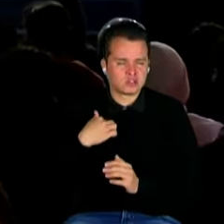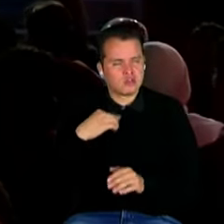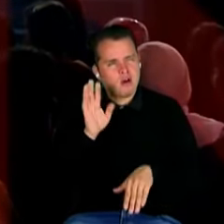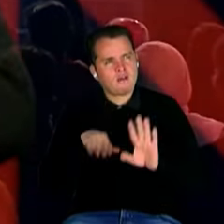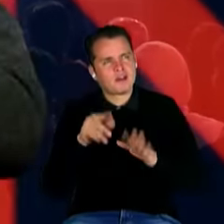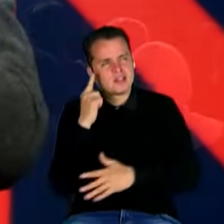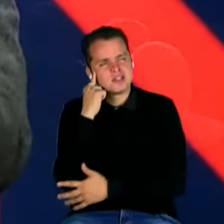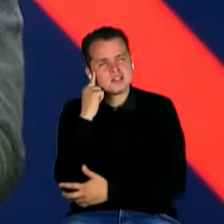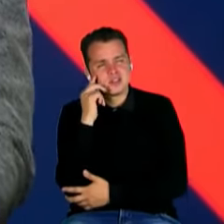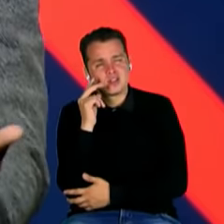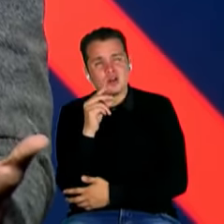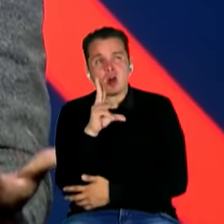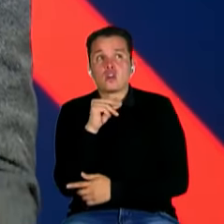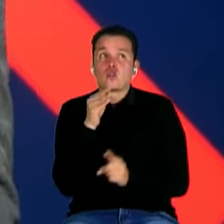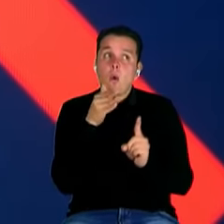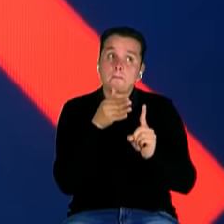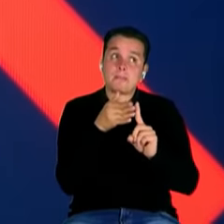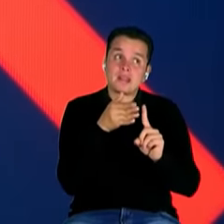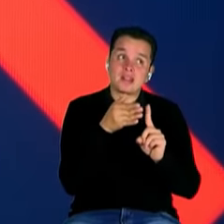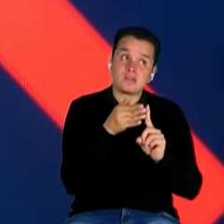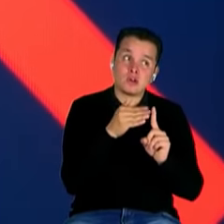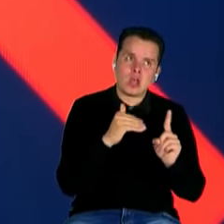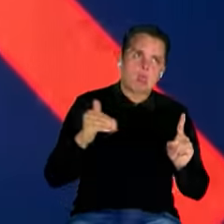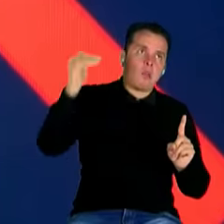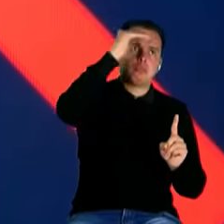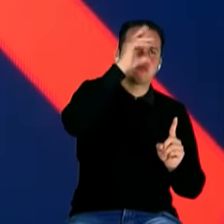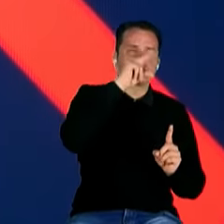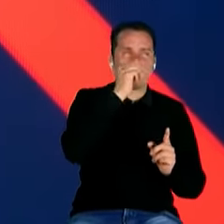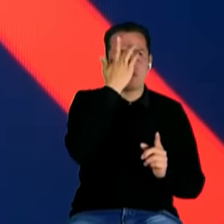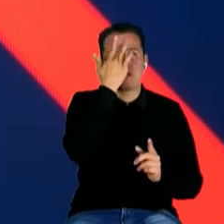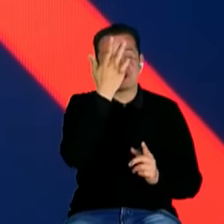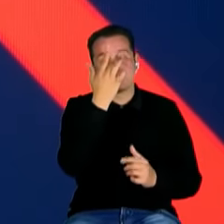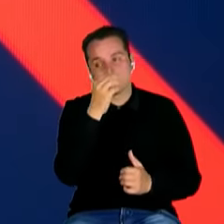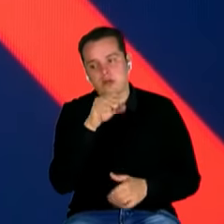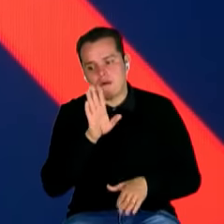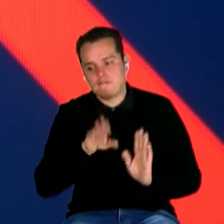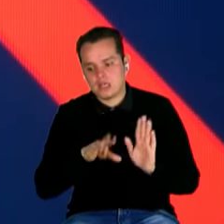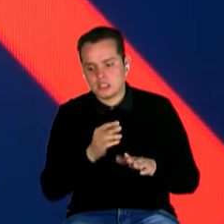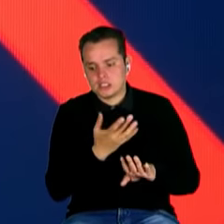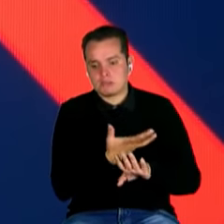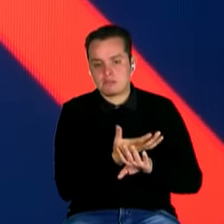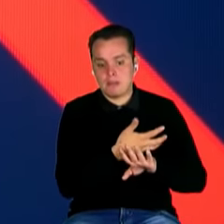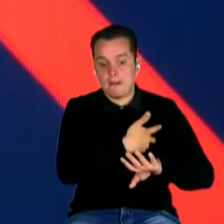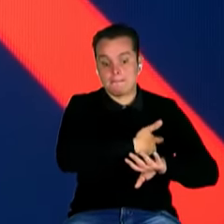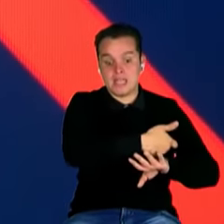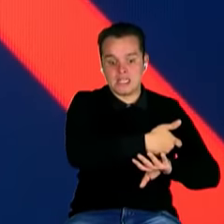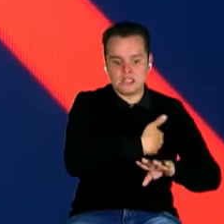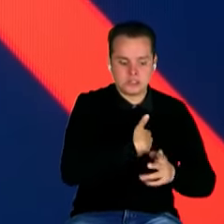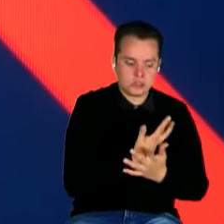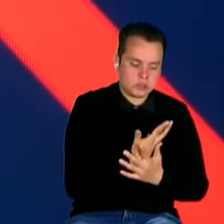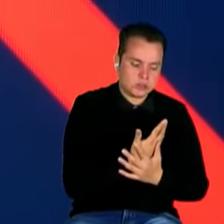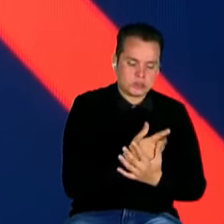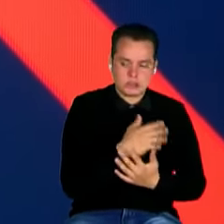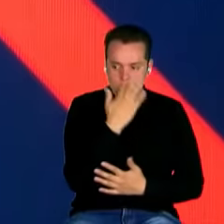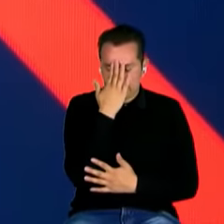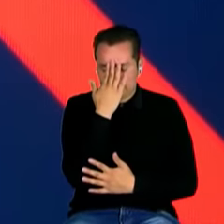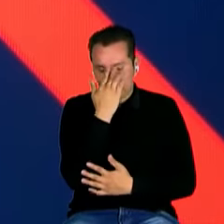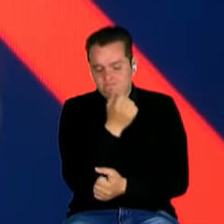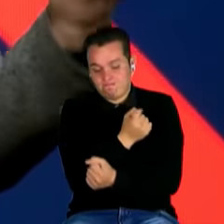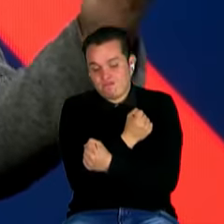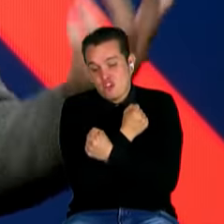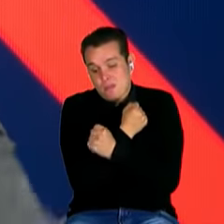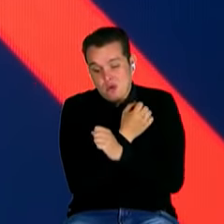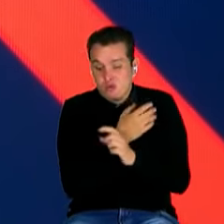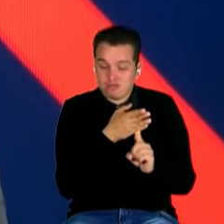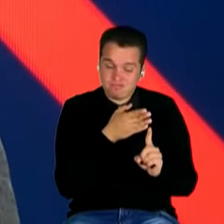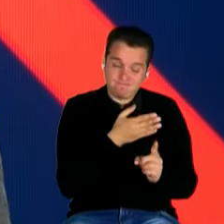le digo, Señor, no me enamores tanto, porque de verdad hay veces que me pide cosas que si no fuera por amor a Él, yo